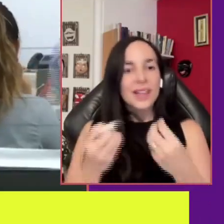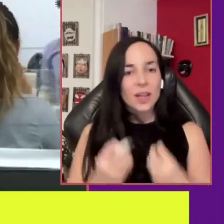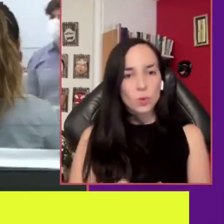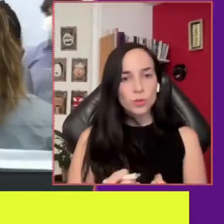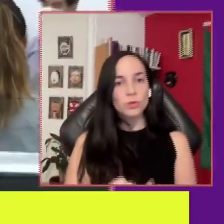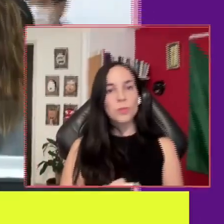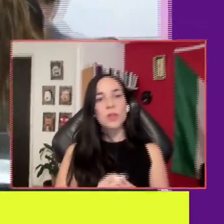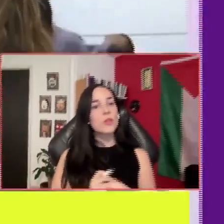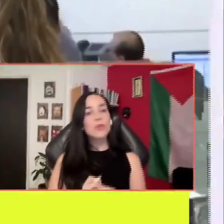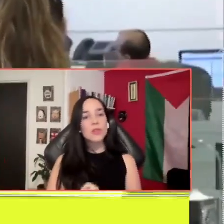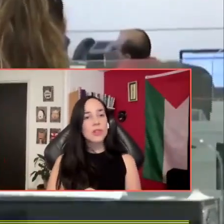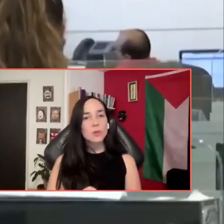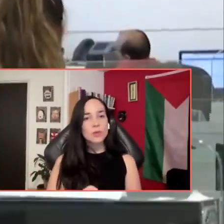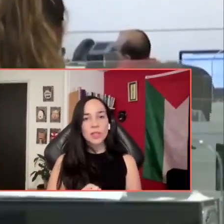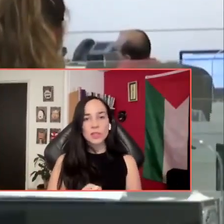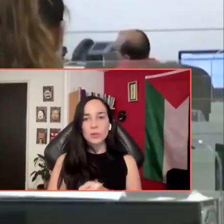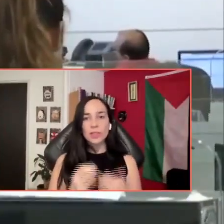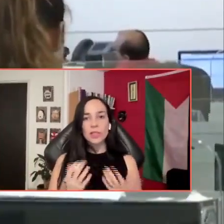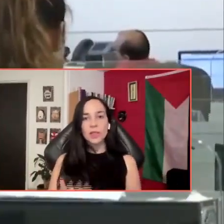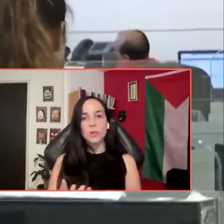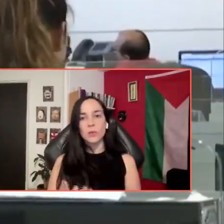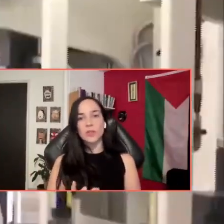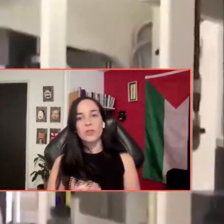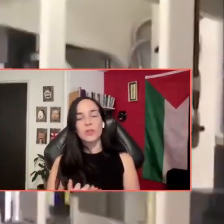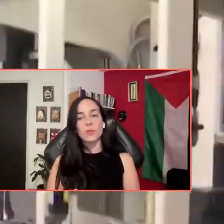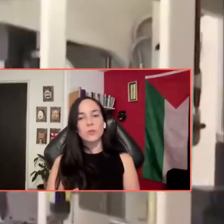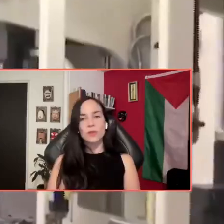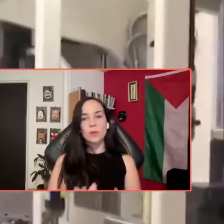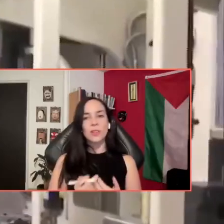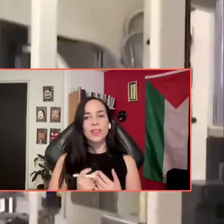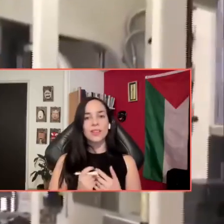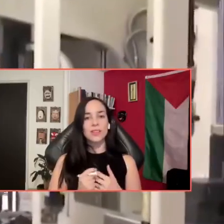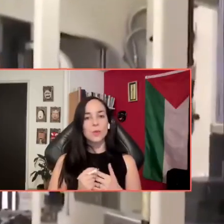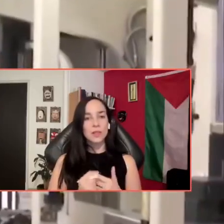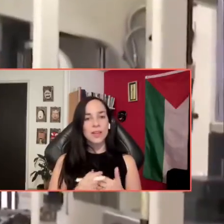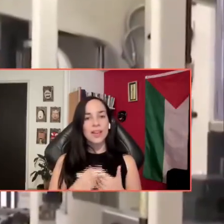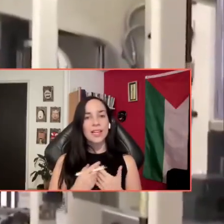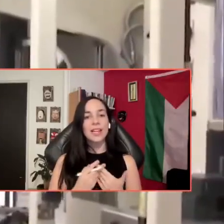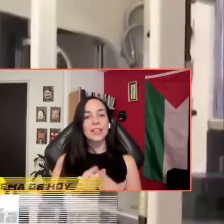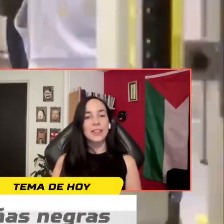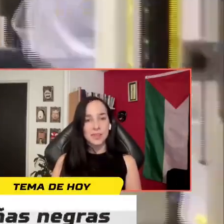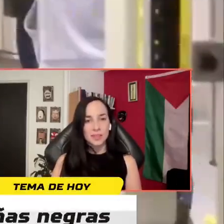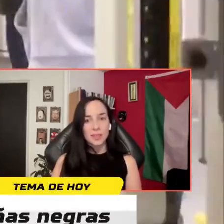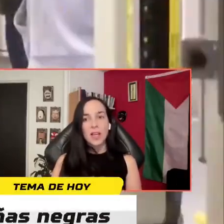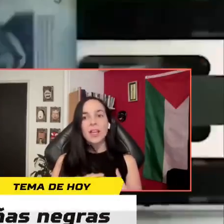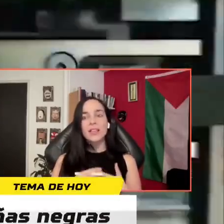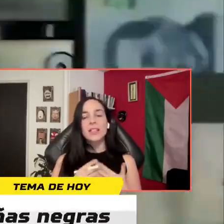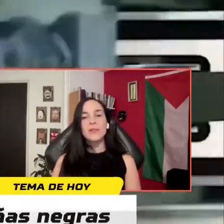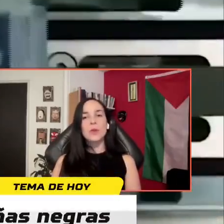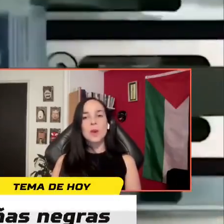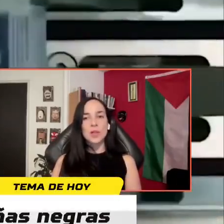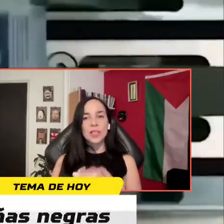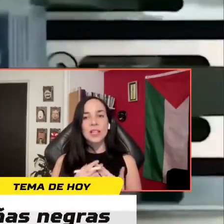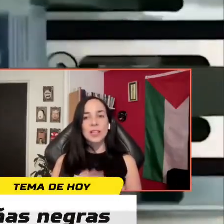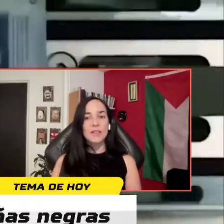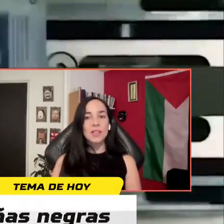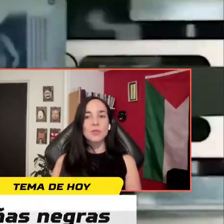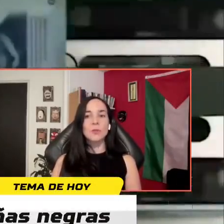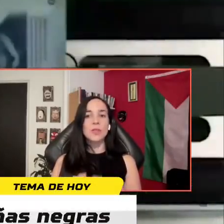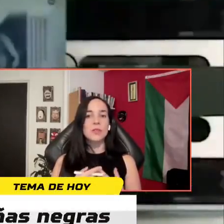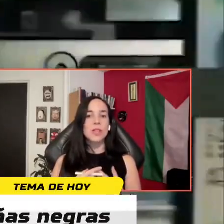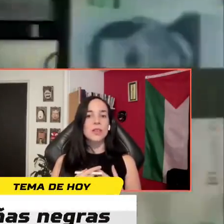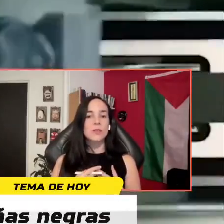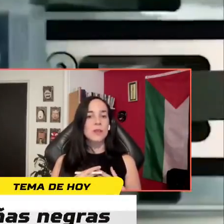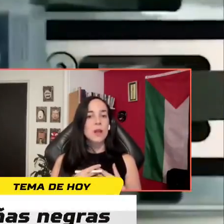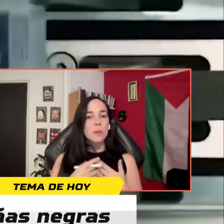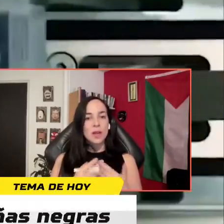fondo va a tomar recursos, pero que no son recursos que estén utilizados, porque son recursos de cuentas que se encuentran inactivas. Exactamente. ¿Qué significa una cuenta inactiva?